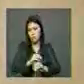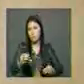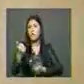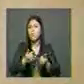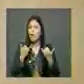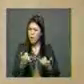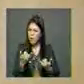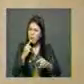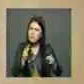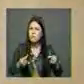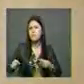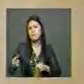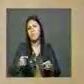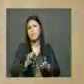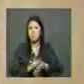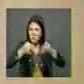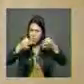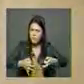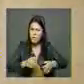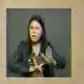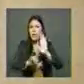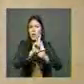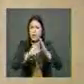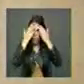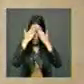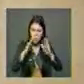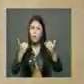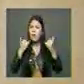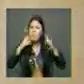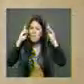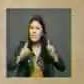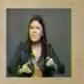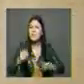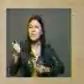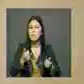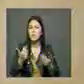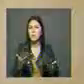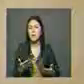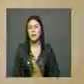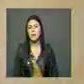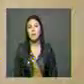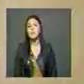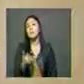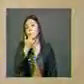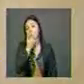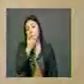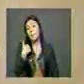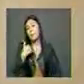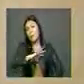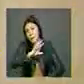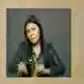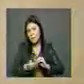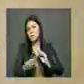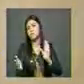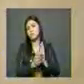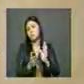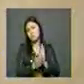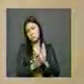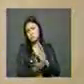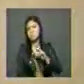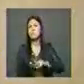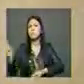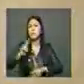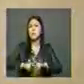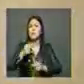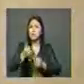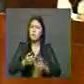la discusión estándar sobre la legitimidad democrática del juez constitucional para decidir. Sin embargo, quisiera ensayar 2 argumentos adicionales que pueden